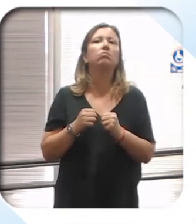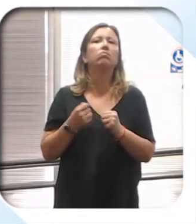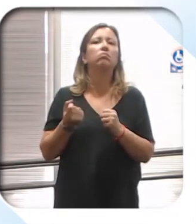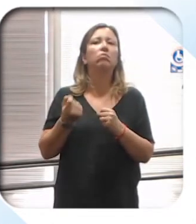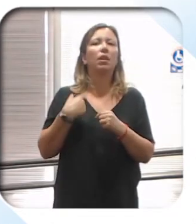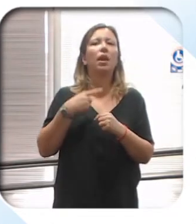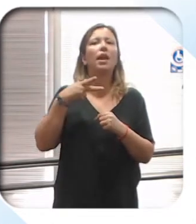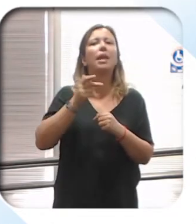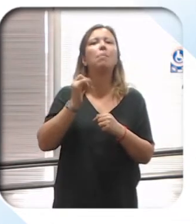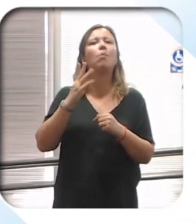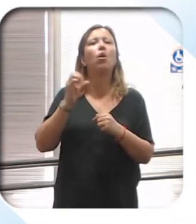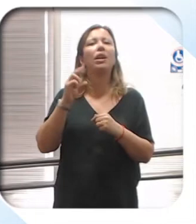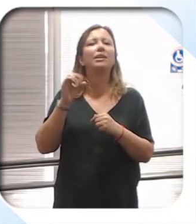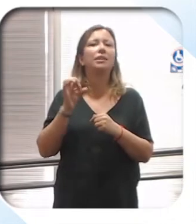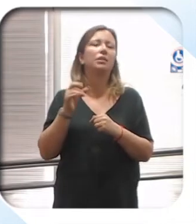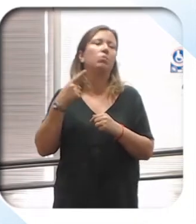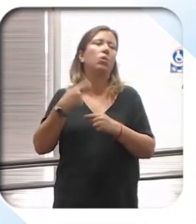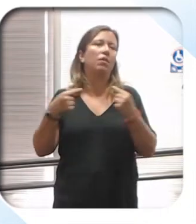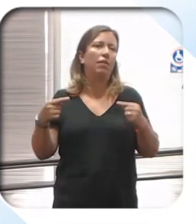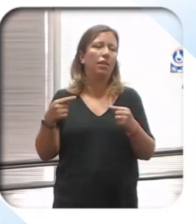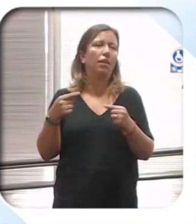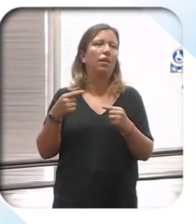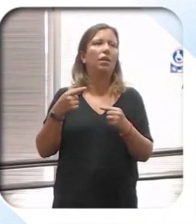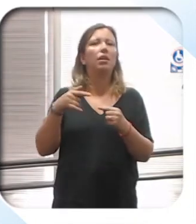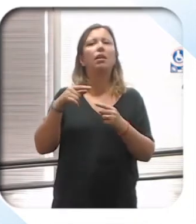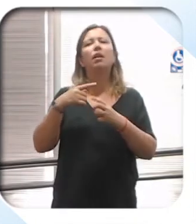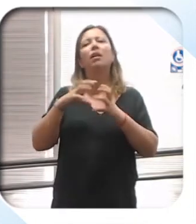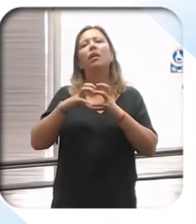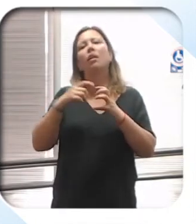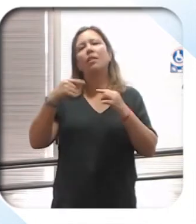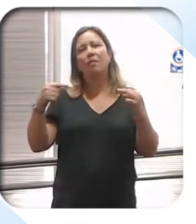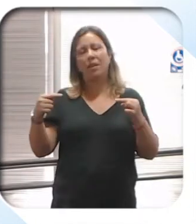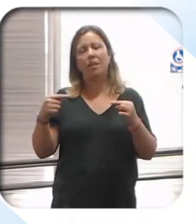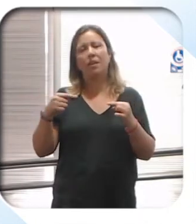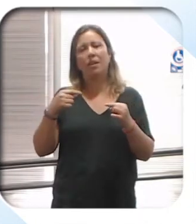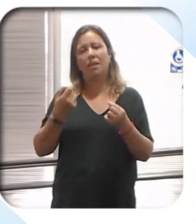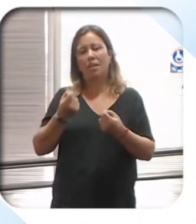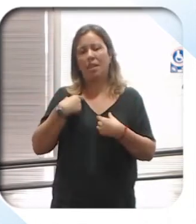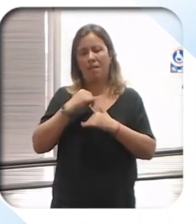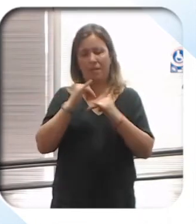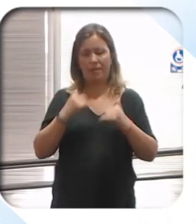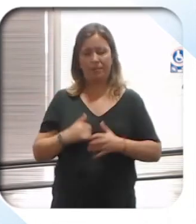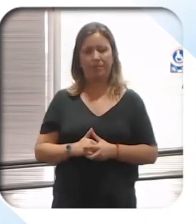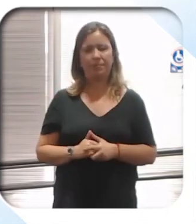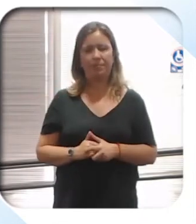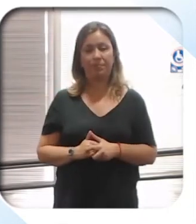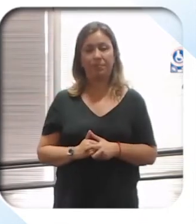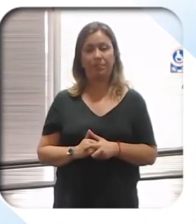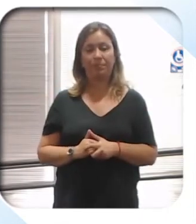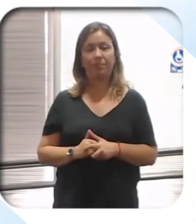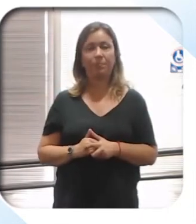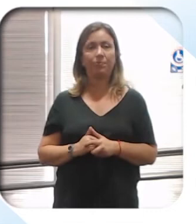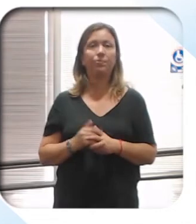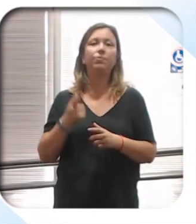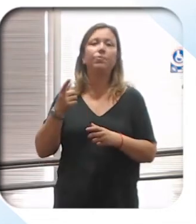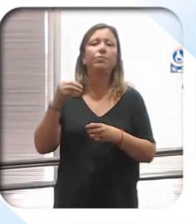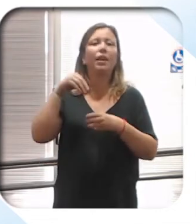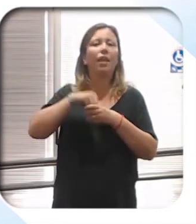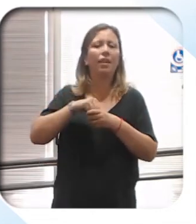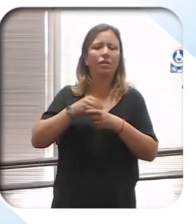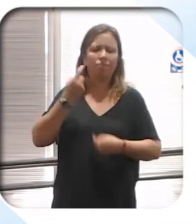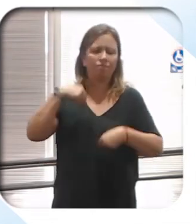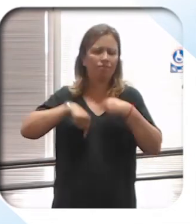la hipófisis, que son la folícula estimulante, la hormona luteinizante y la prolactina. Un sistema vascular